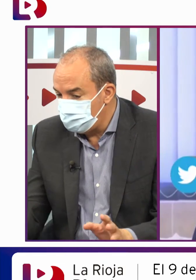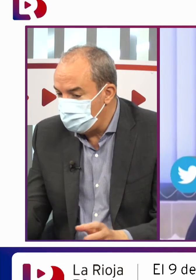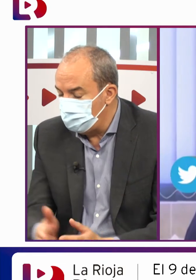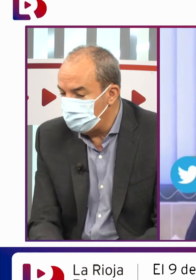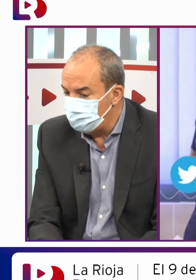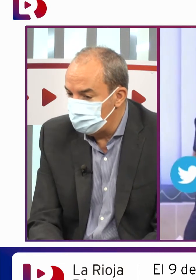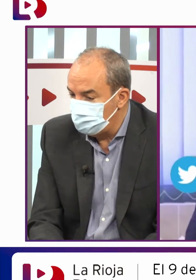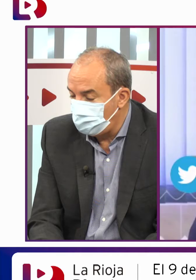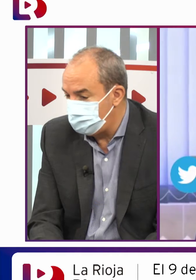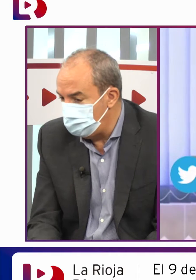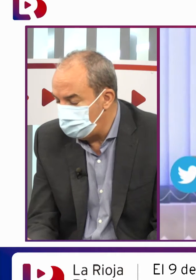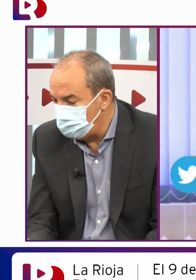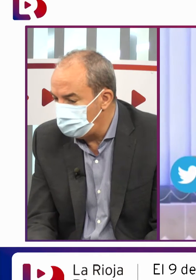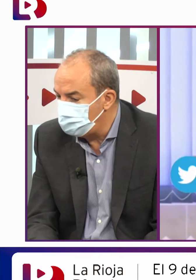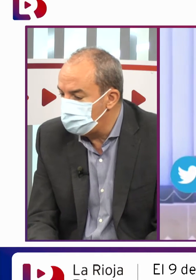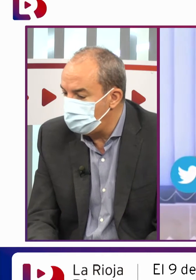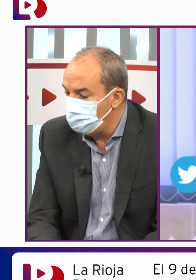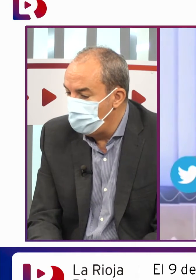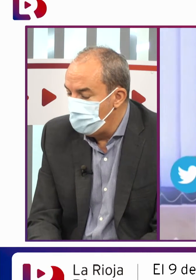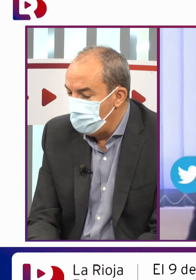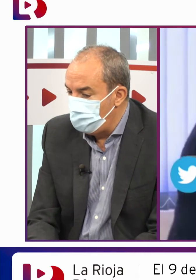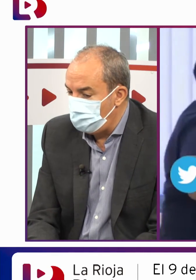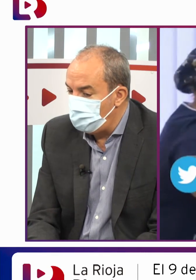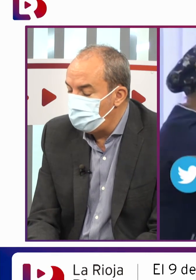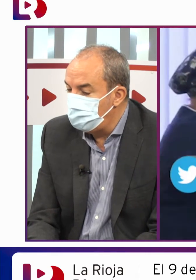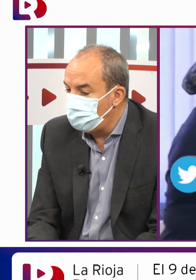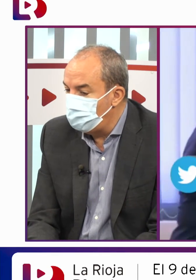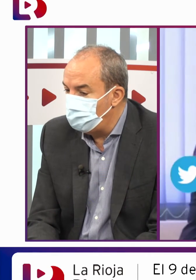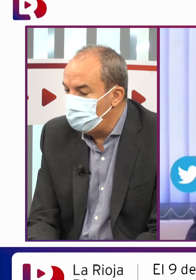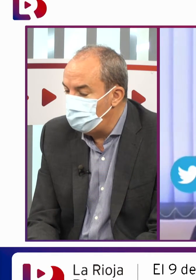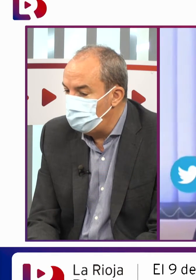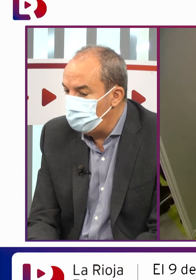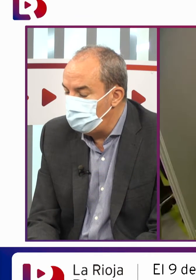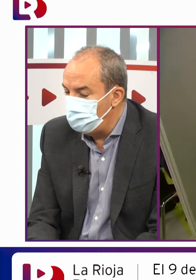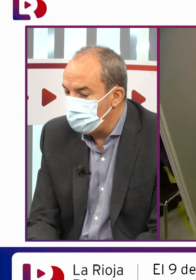que hemos tenido este año, o casi durante todo este año, para haber habilitado